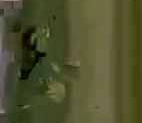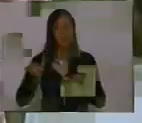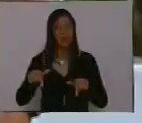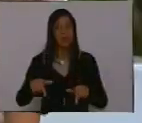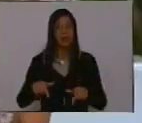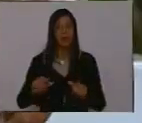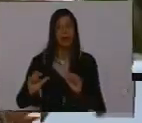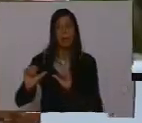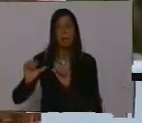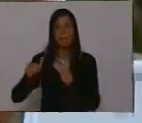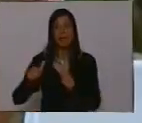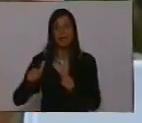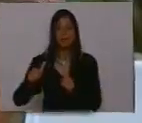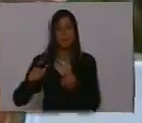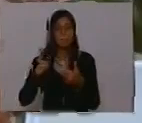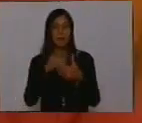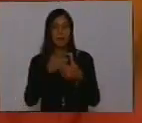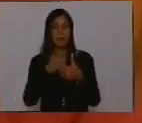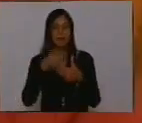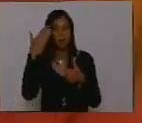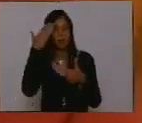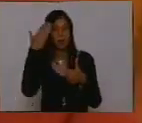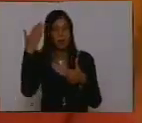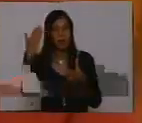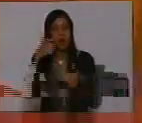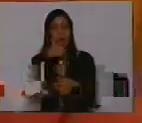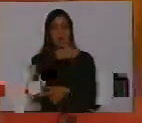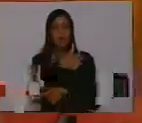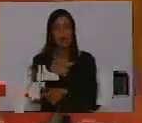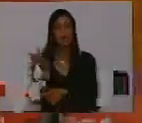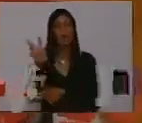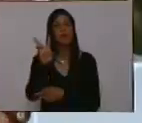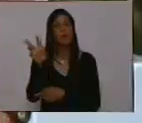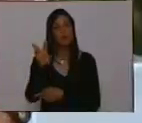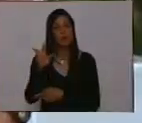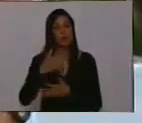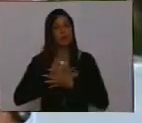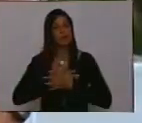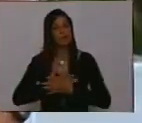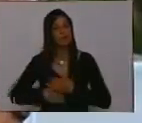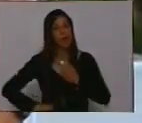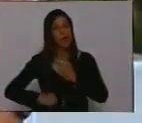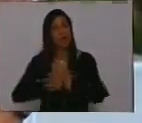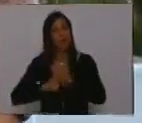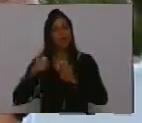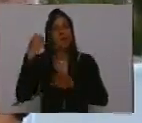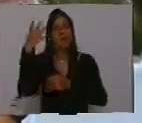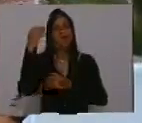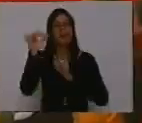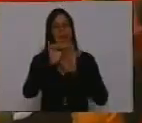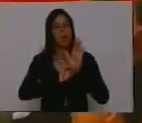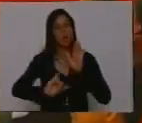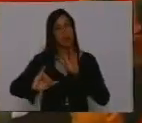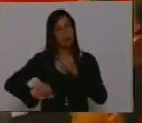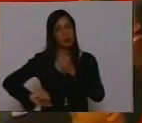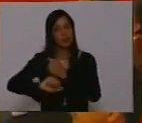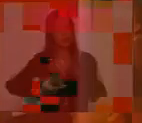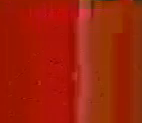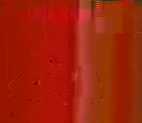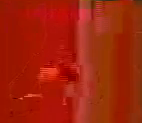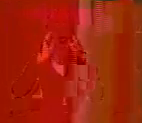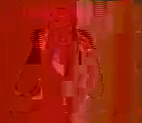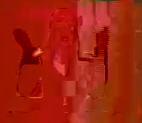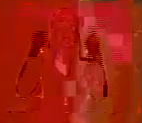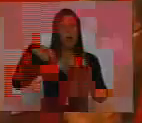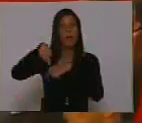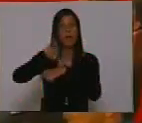intervención saludando la voluntad que ha tenido el pueblo venezolano de acompañar a la Asamblea Nacional Constituyente, celebrando un acontecimiento